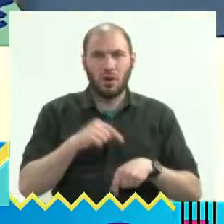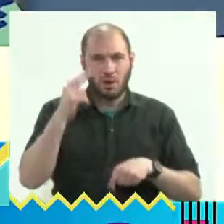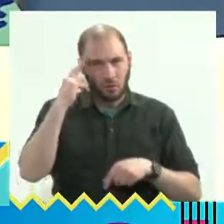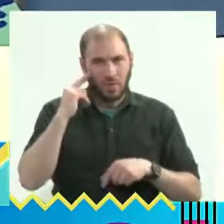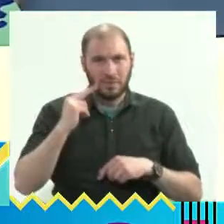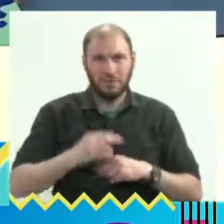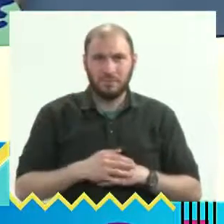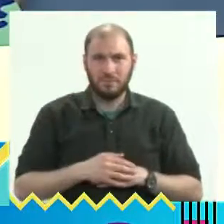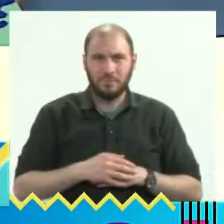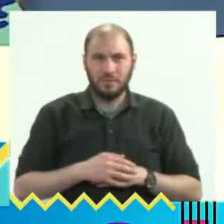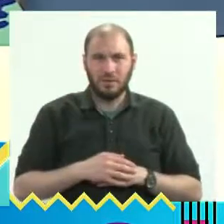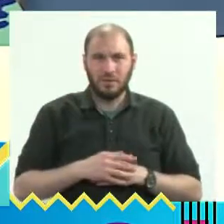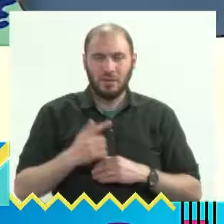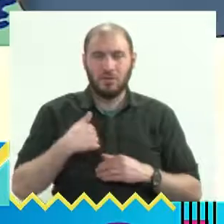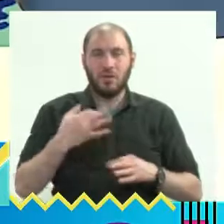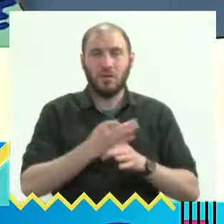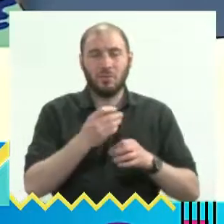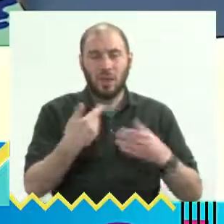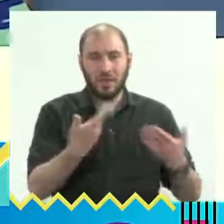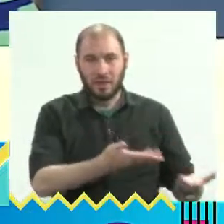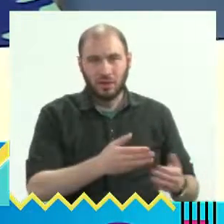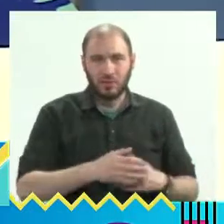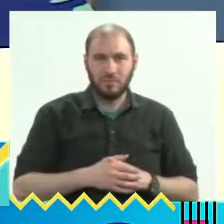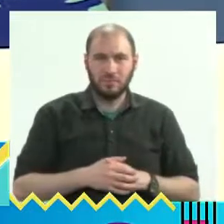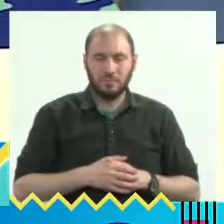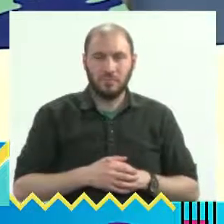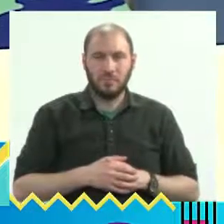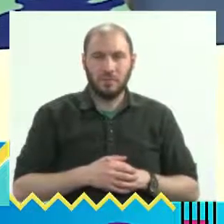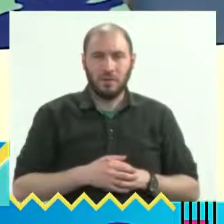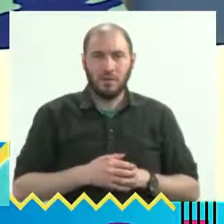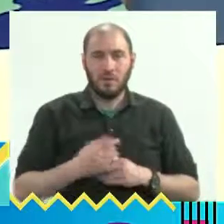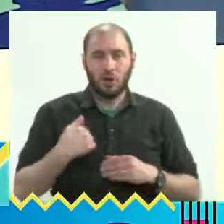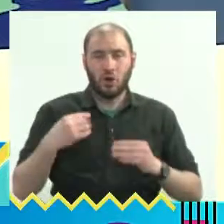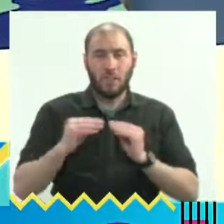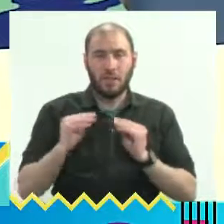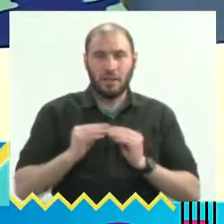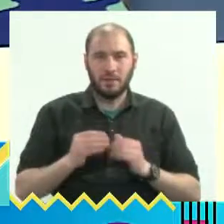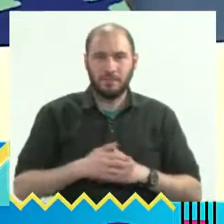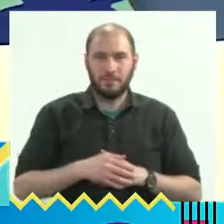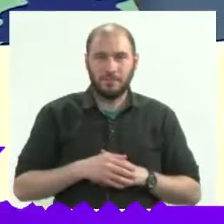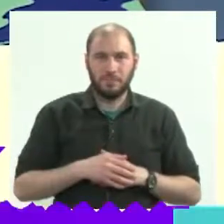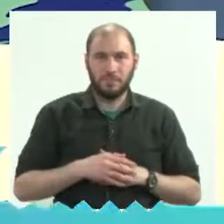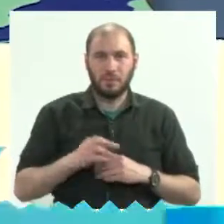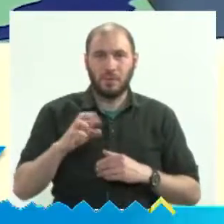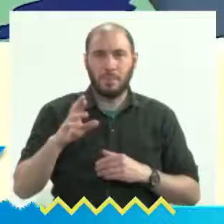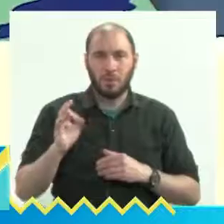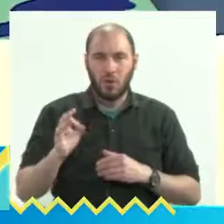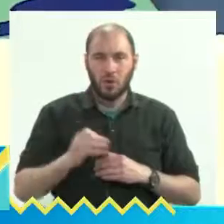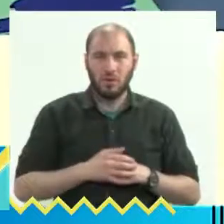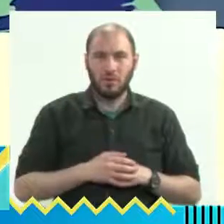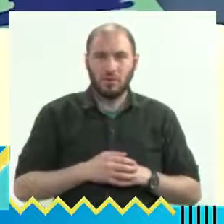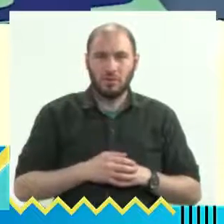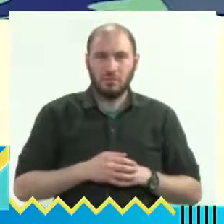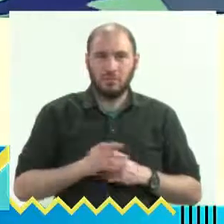9 recién estoy dejando a los chicos en la escuela. Entonces, me pasa con una compañera del PRO que digo, que